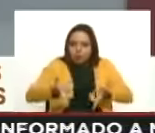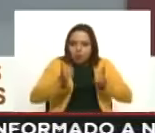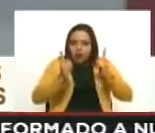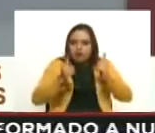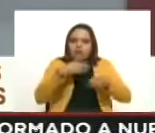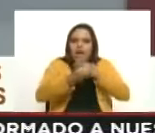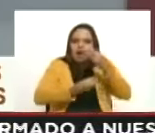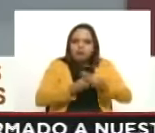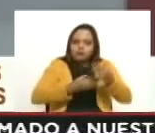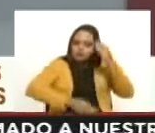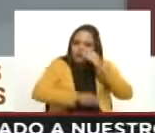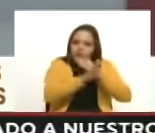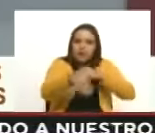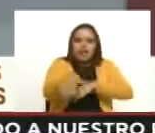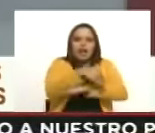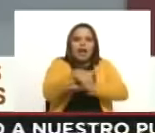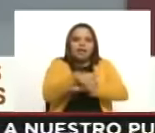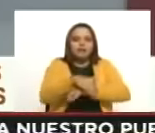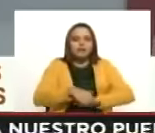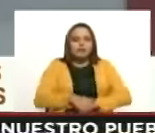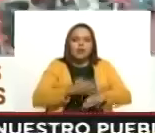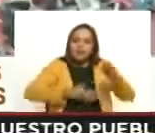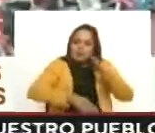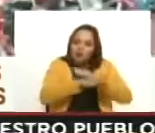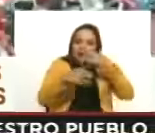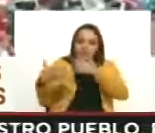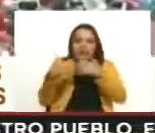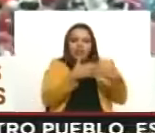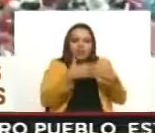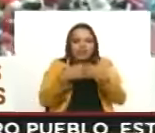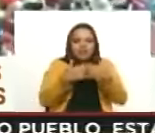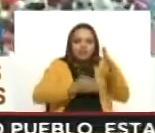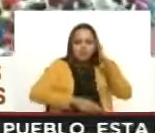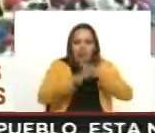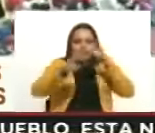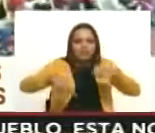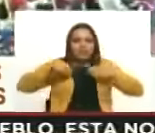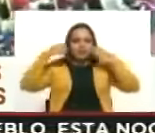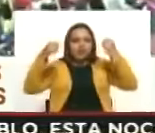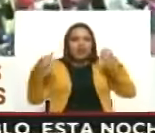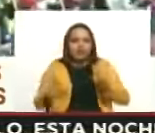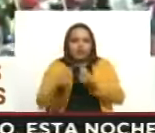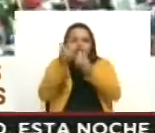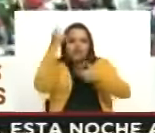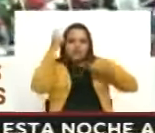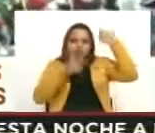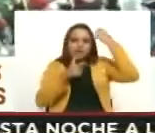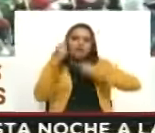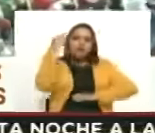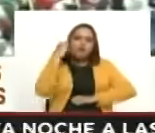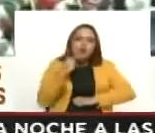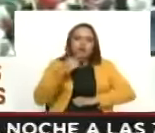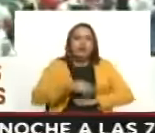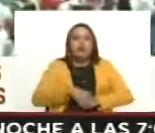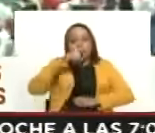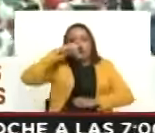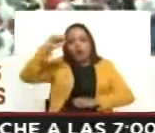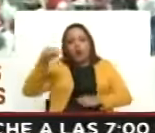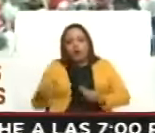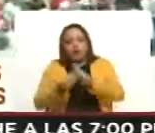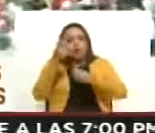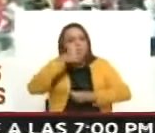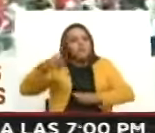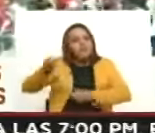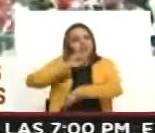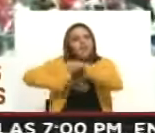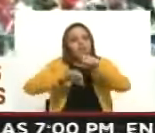Vamos pues a la calle, compañeros y compañeras, vamos a la batalla, vamos a la victoria con Chávez, con Bolívar, con Nicolás y con el pueblo a